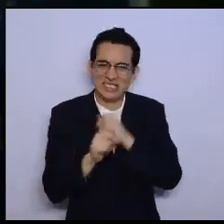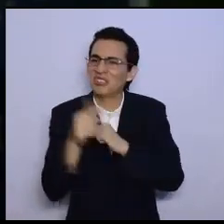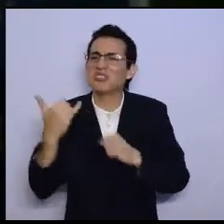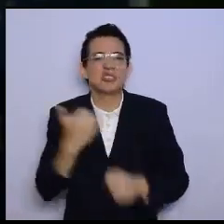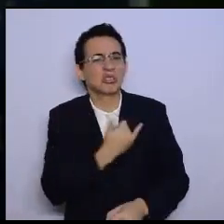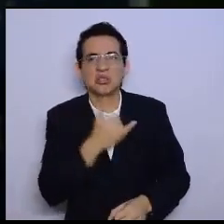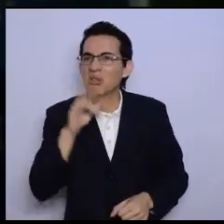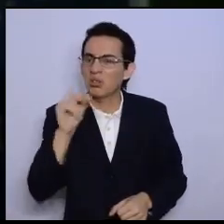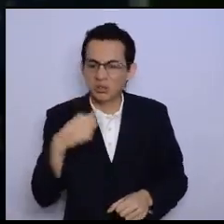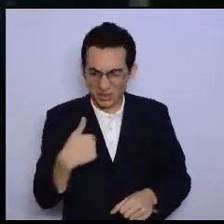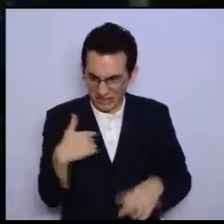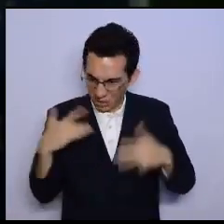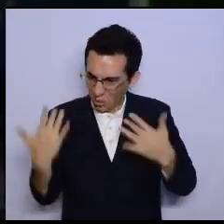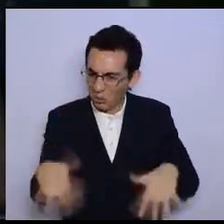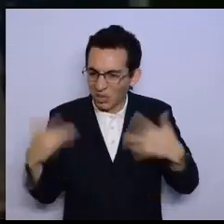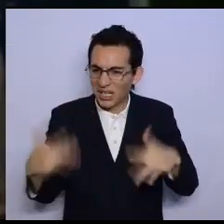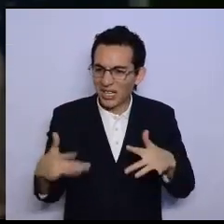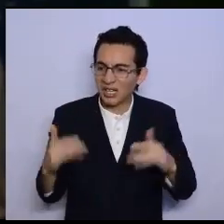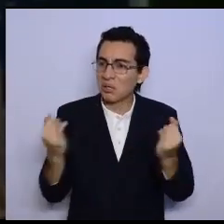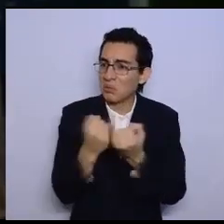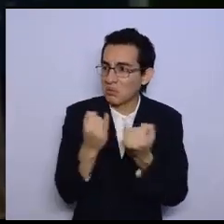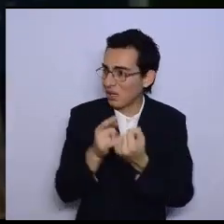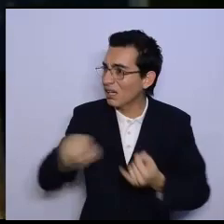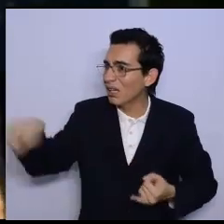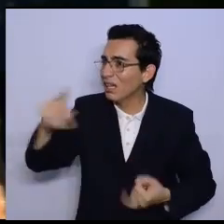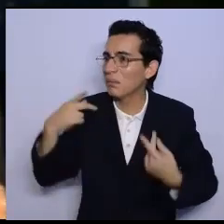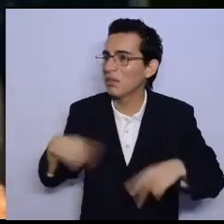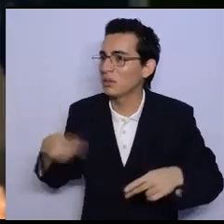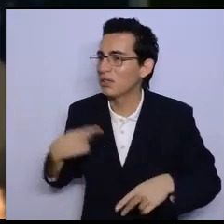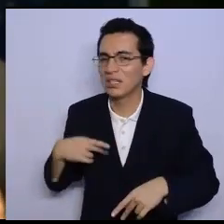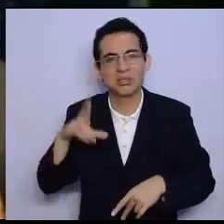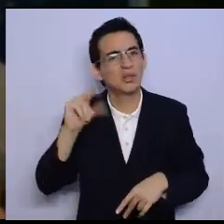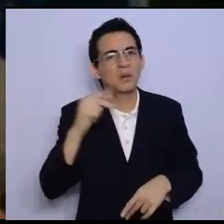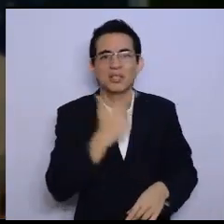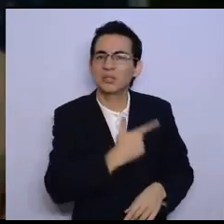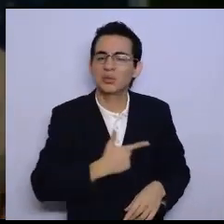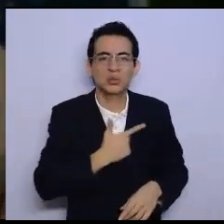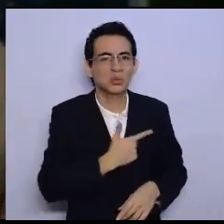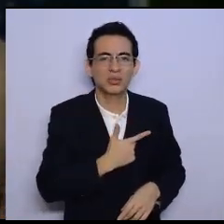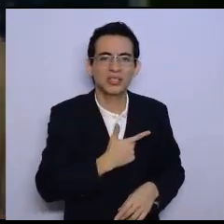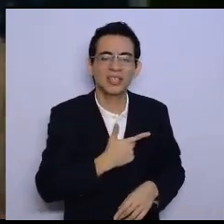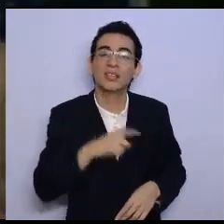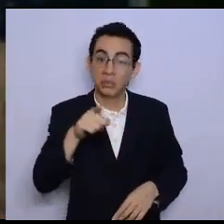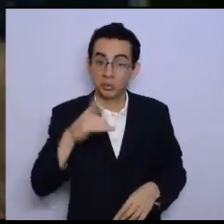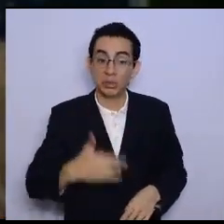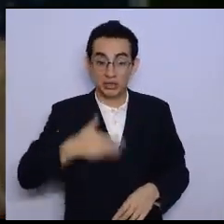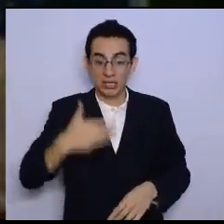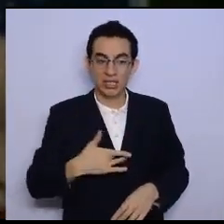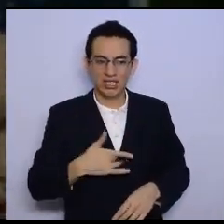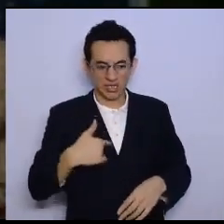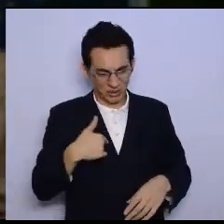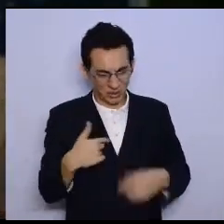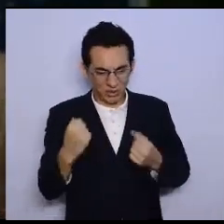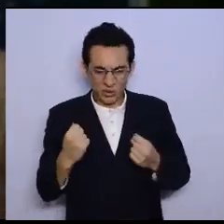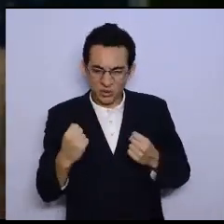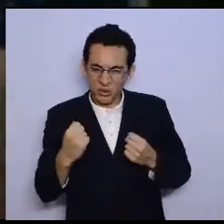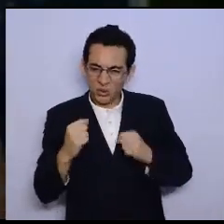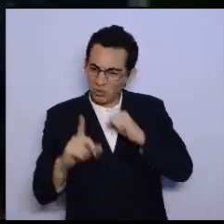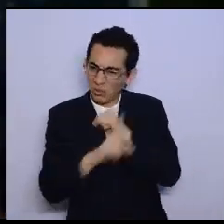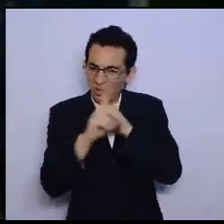Claro, porque en ese momento tú estás sintiendo que lo que estás viviendo es lo más agobiante, lo